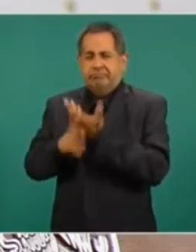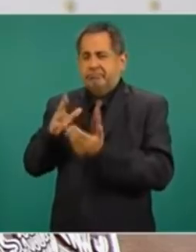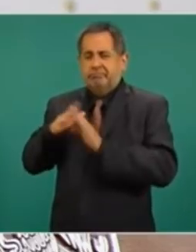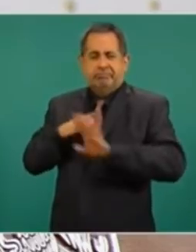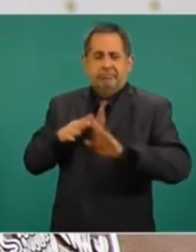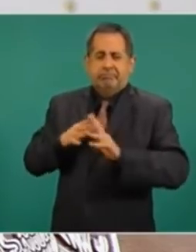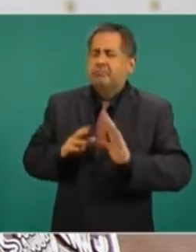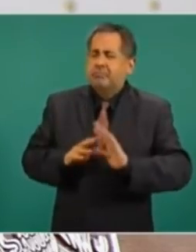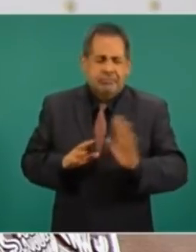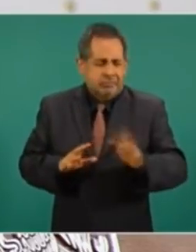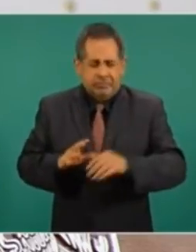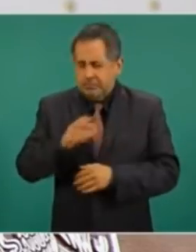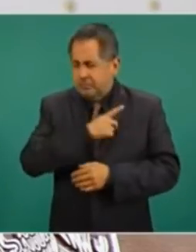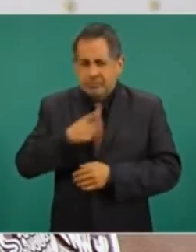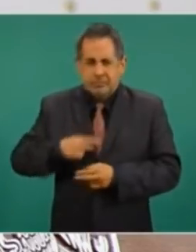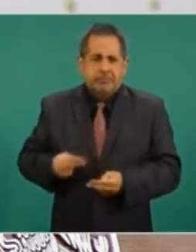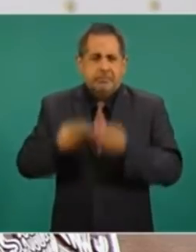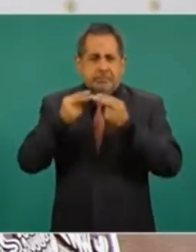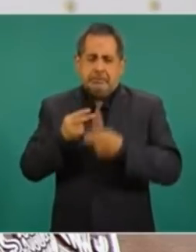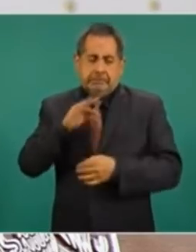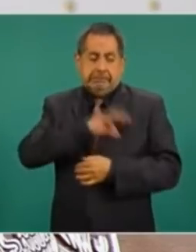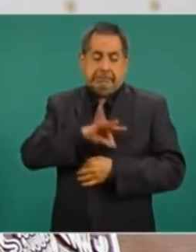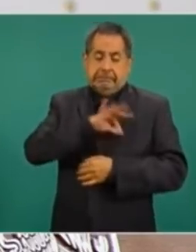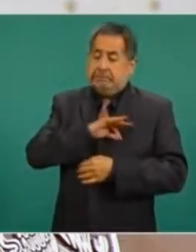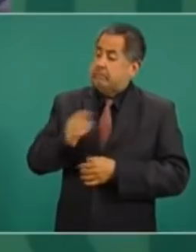haga negocio, que no haya lucro,